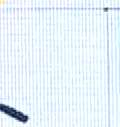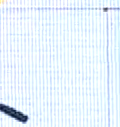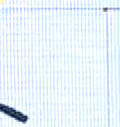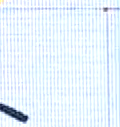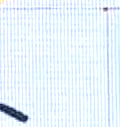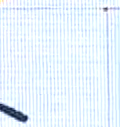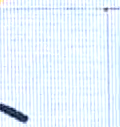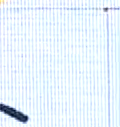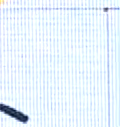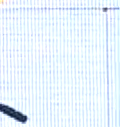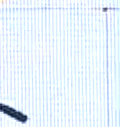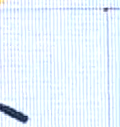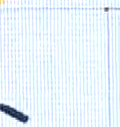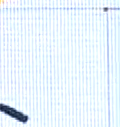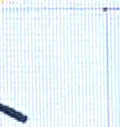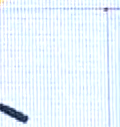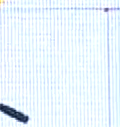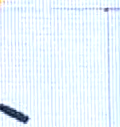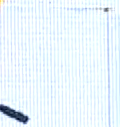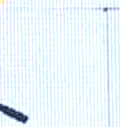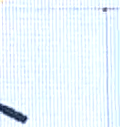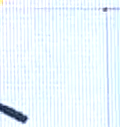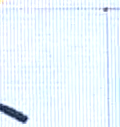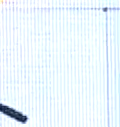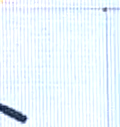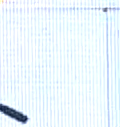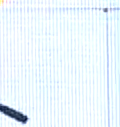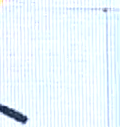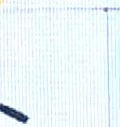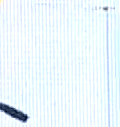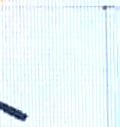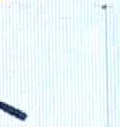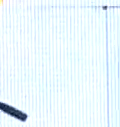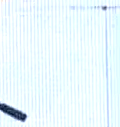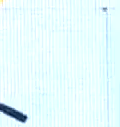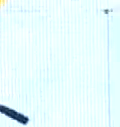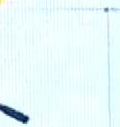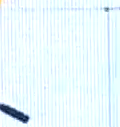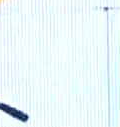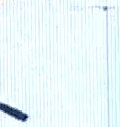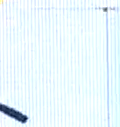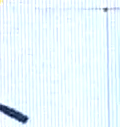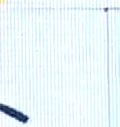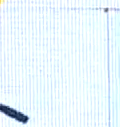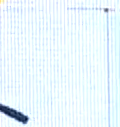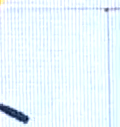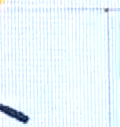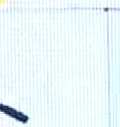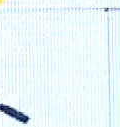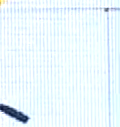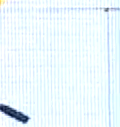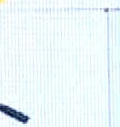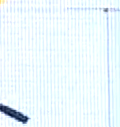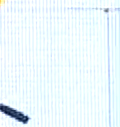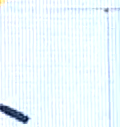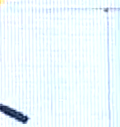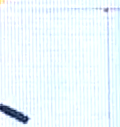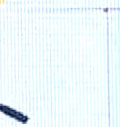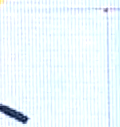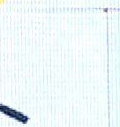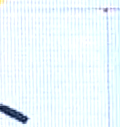nada, porque vamos a combinar el lenguaje de señas de la